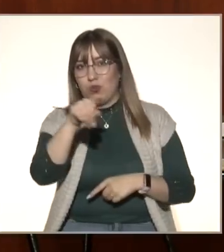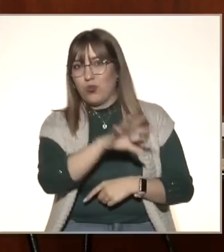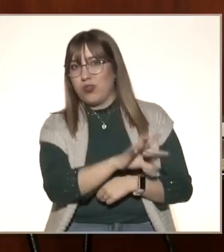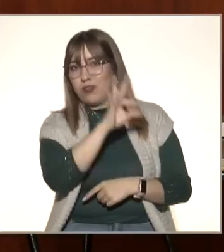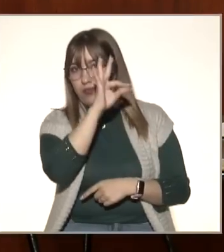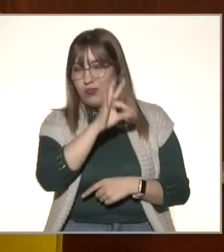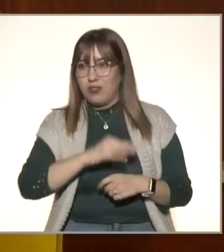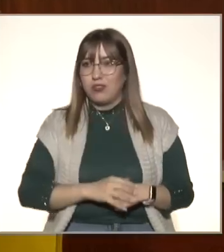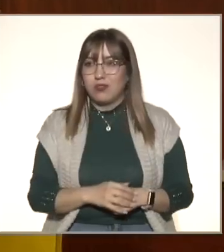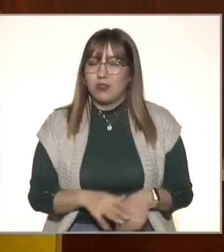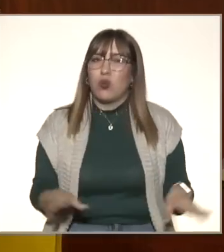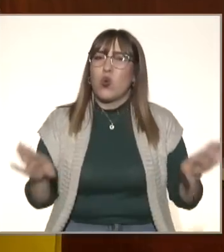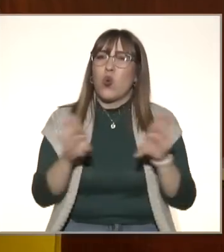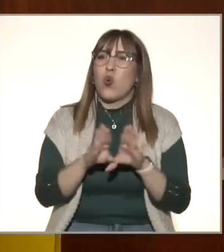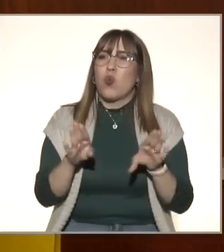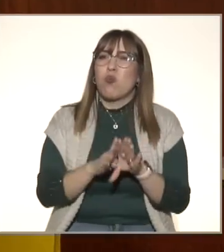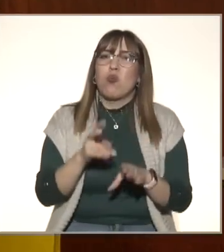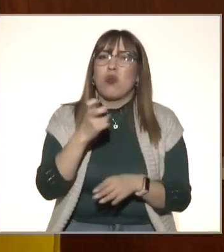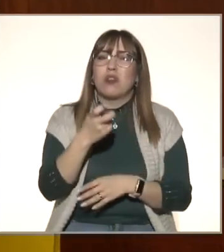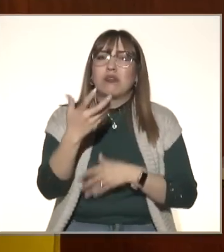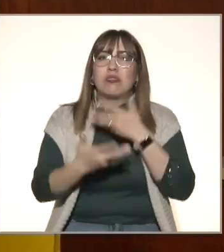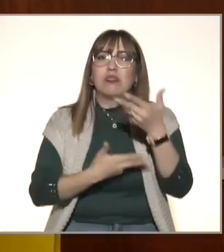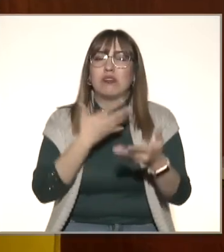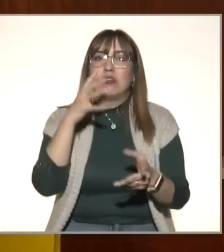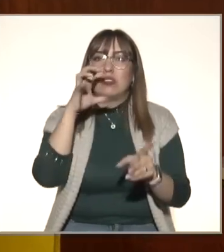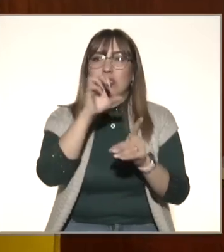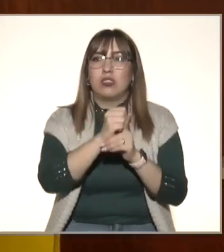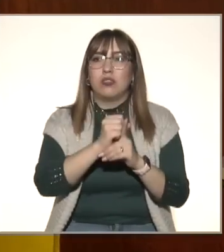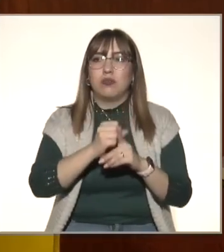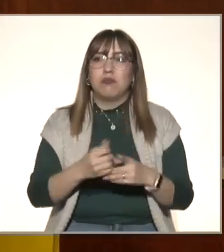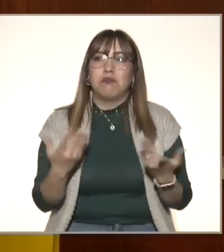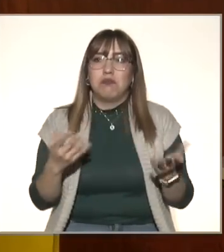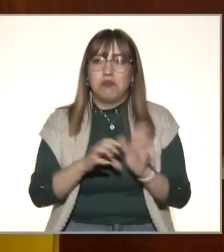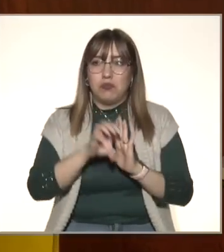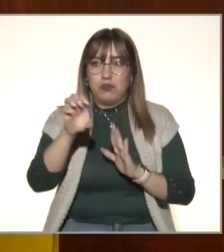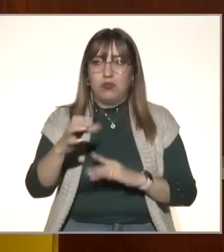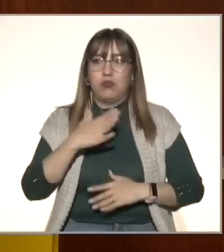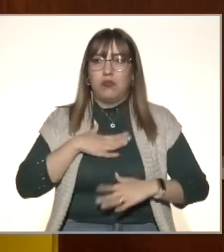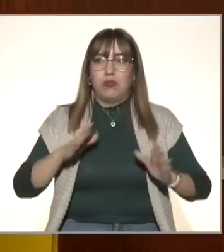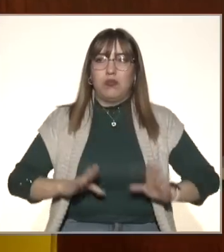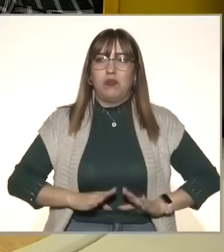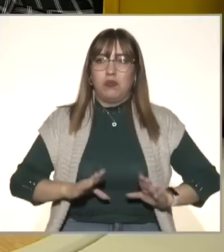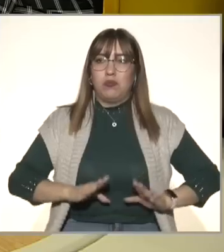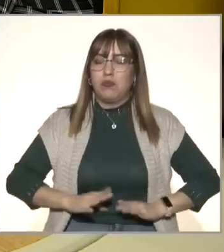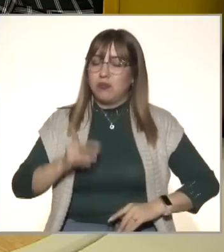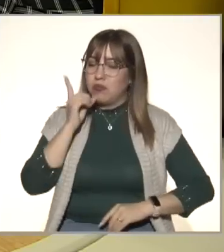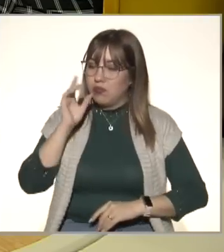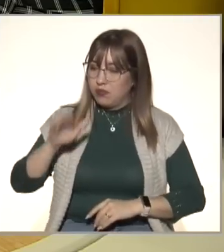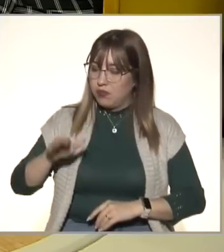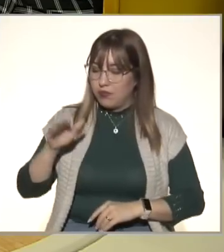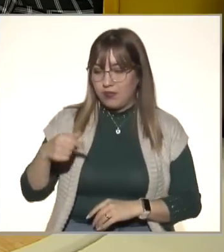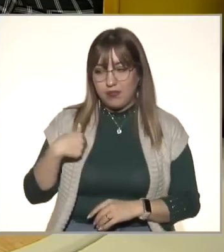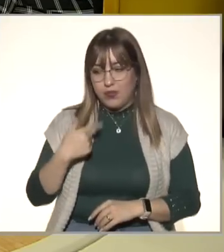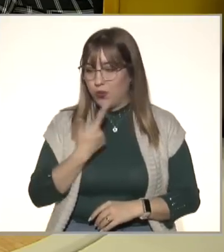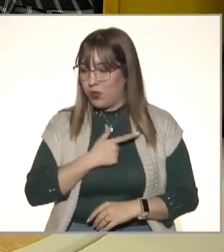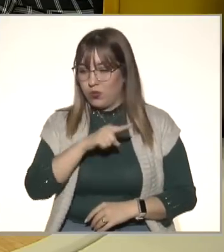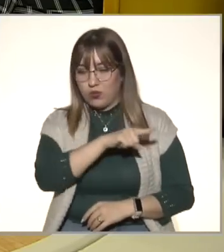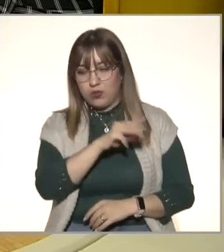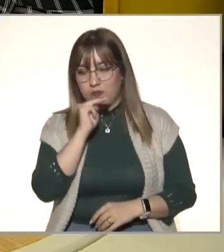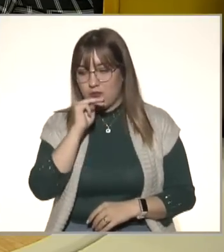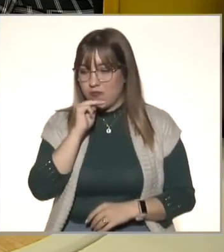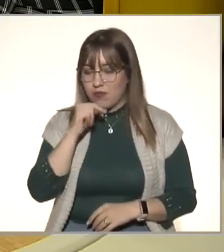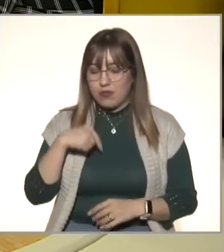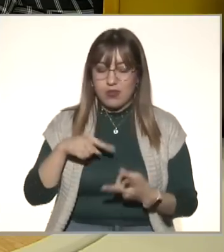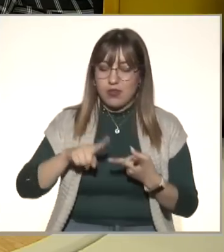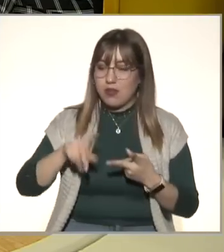cómo logro eso? ¿Cómo logro sentarme, en este caso, con mi pareja y decirles que pues no me cae bien tu mamá, no me cae bien tu papá, no me cae bien tu hermano, desde